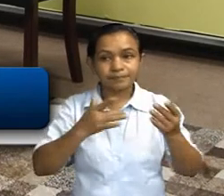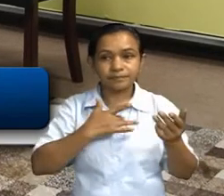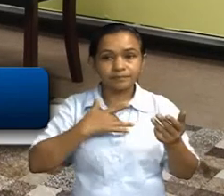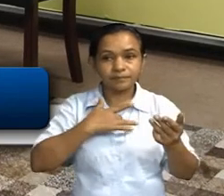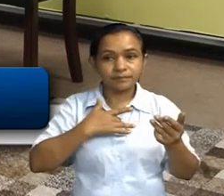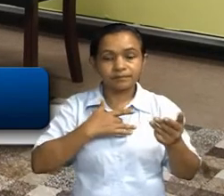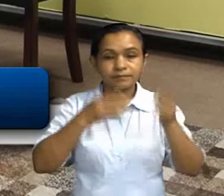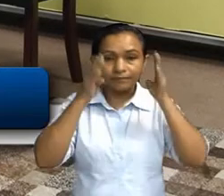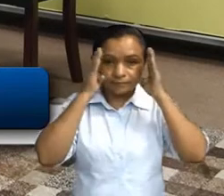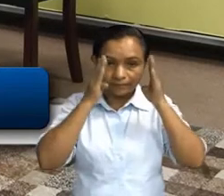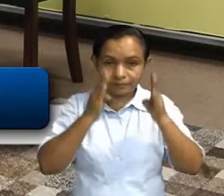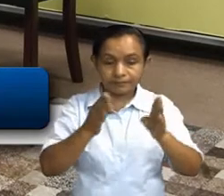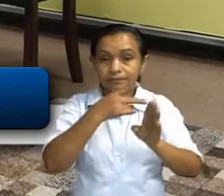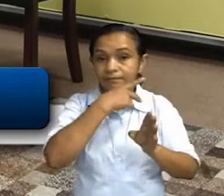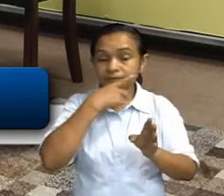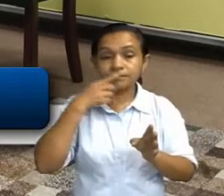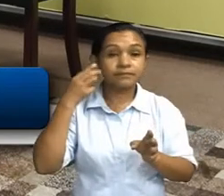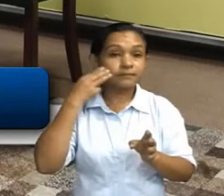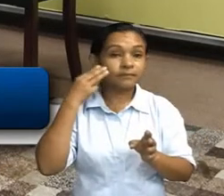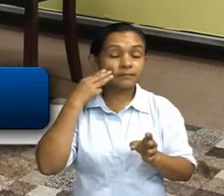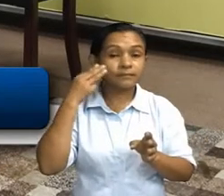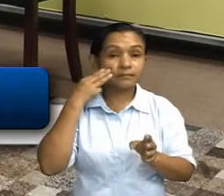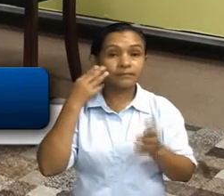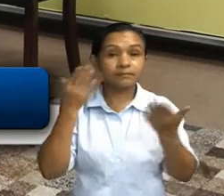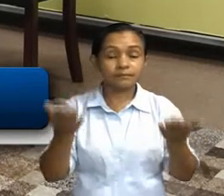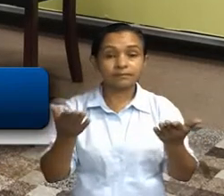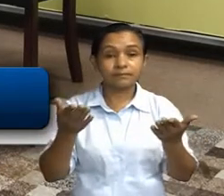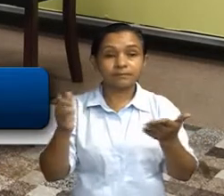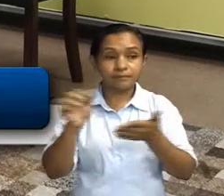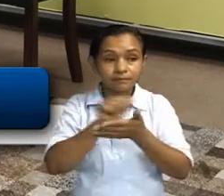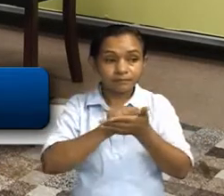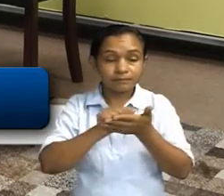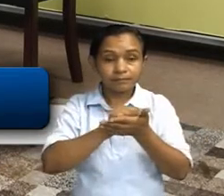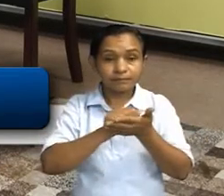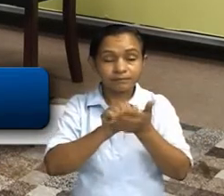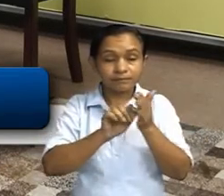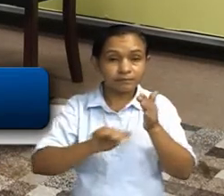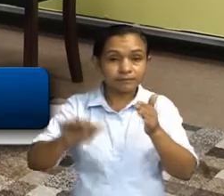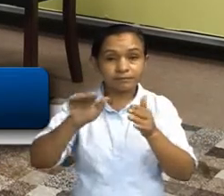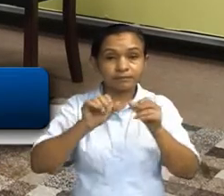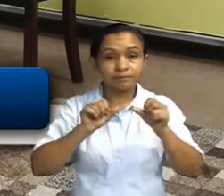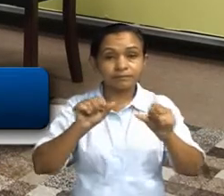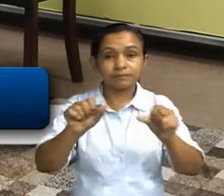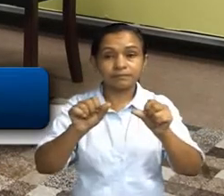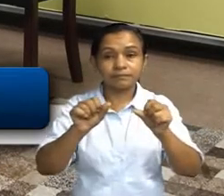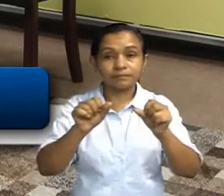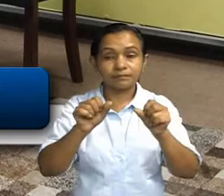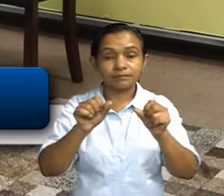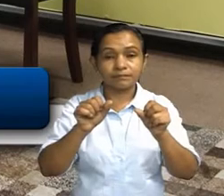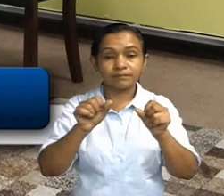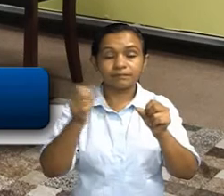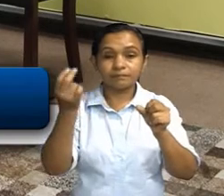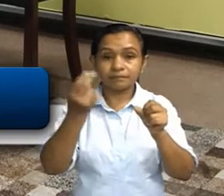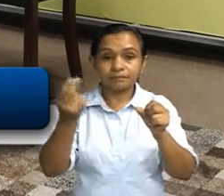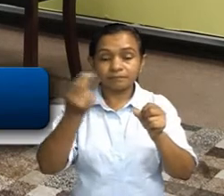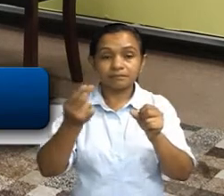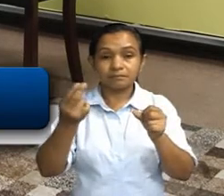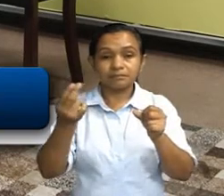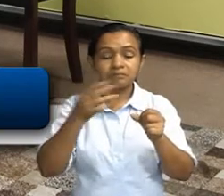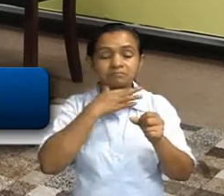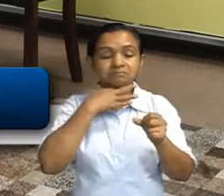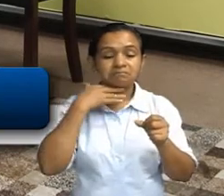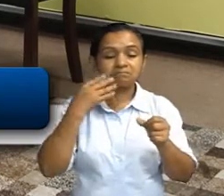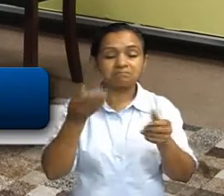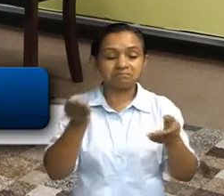requieren de más atención del padre de familia porque requieren de lavado más constante. El pamper, el niño lo usa, lo ensucia y el